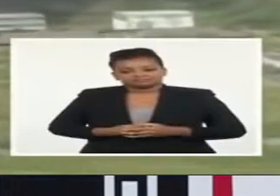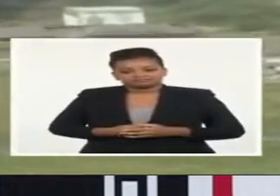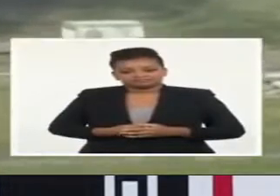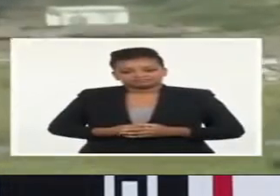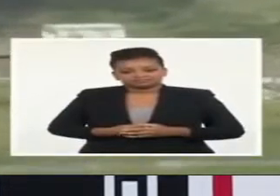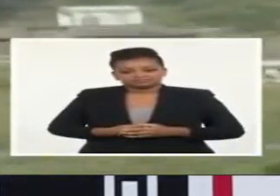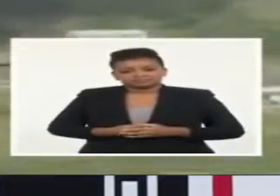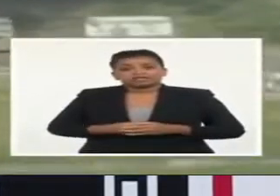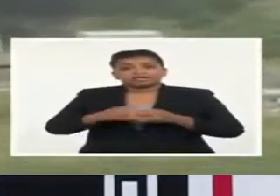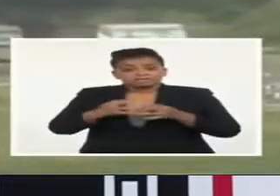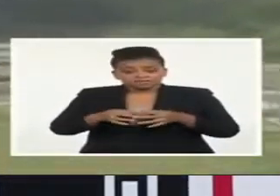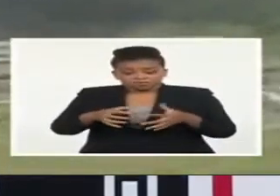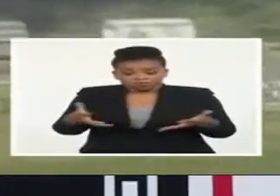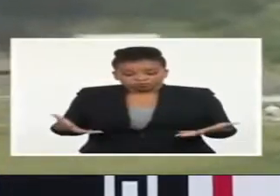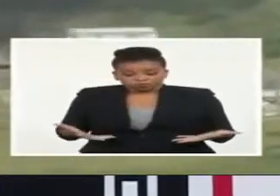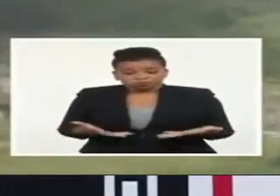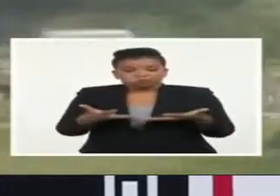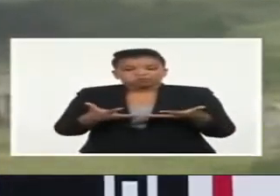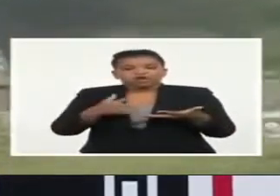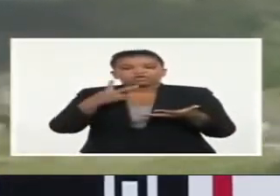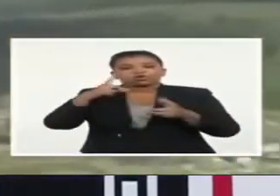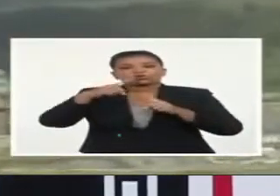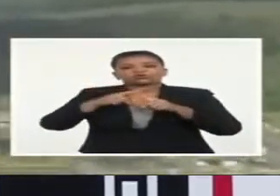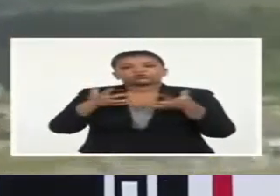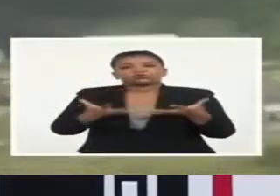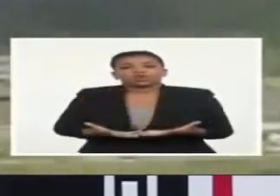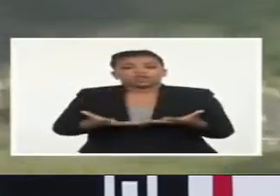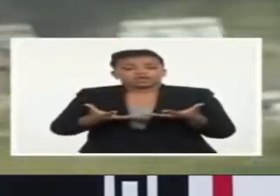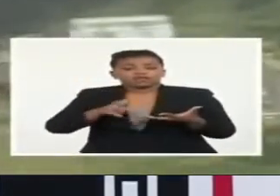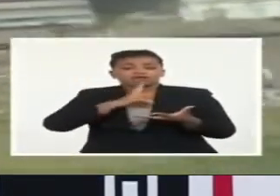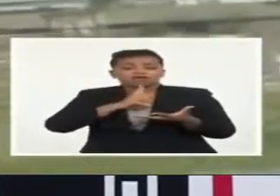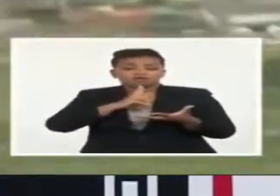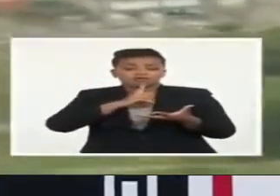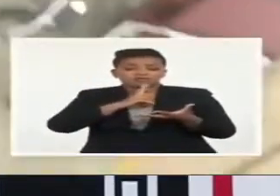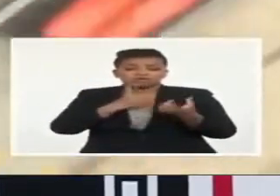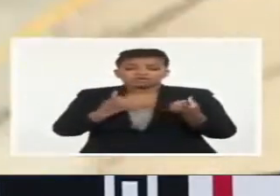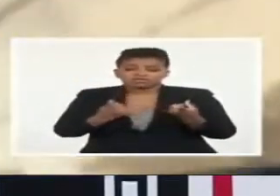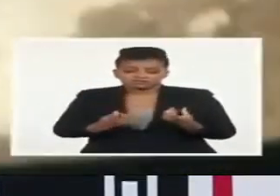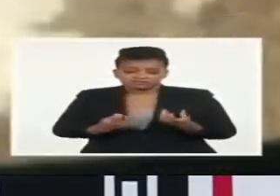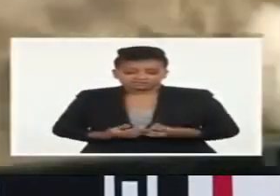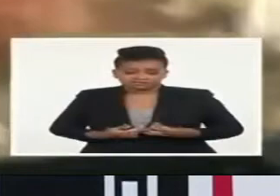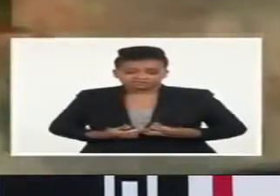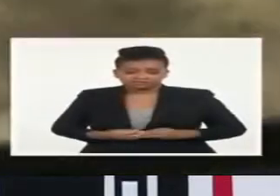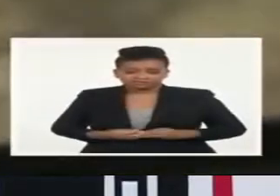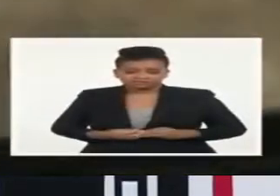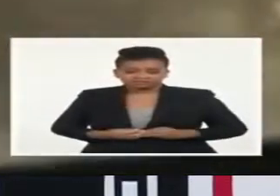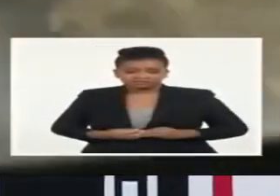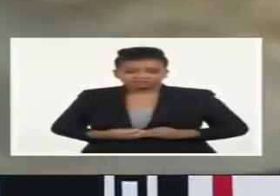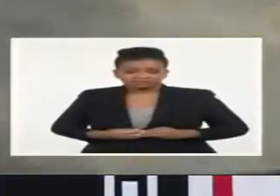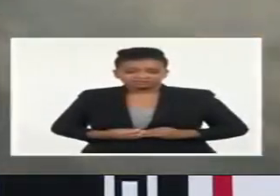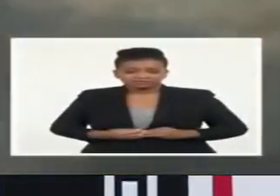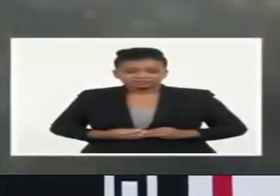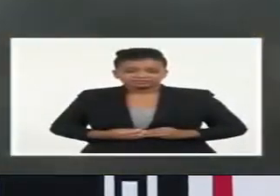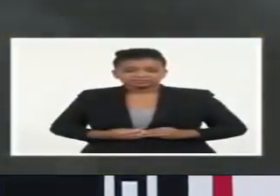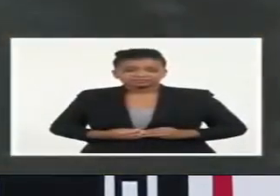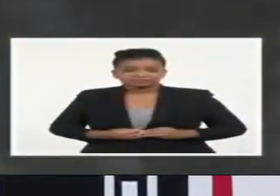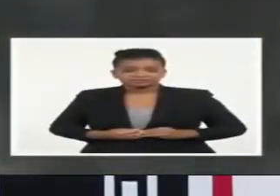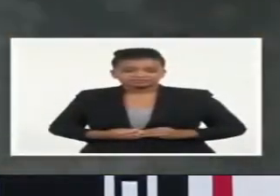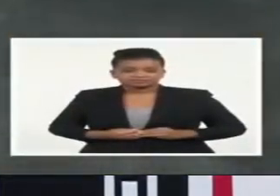chequeas el sistema de incendio en ese